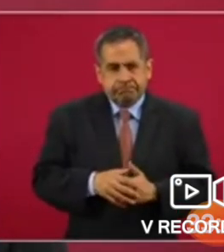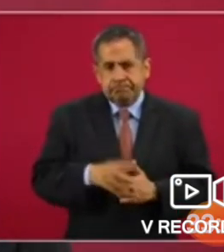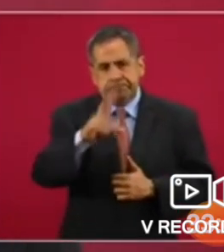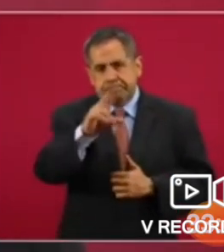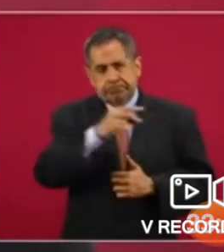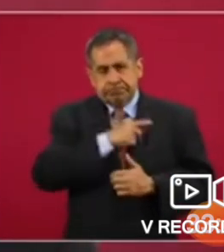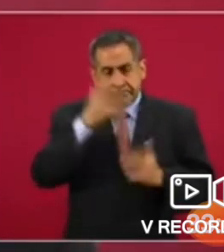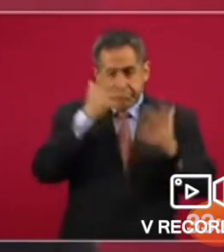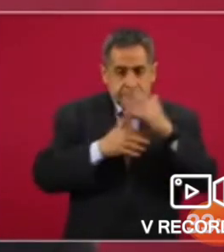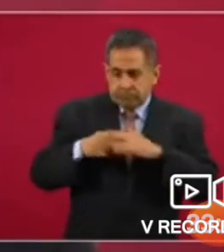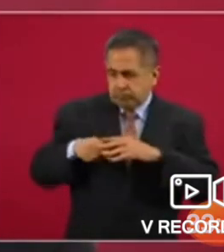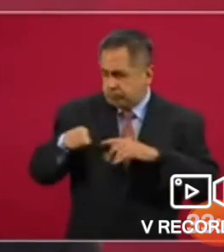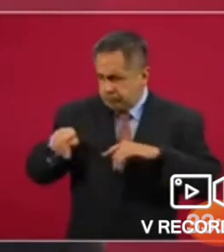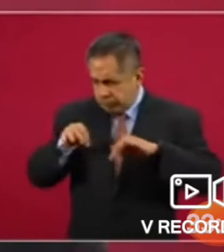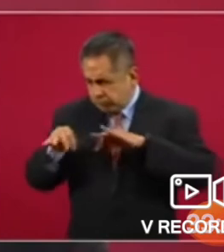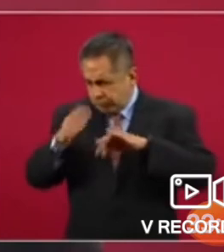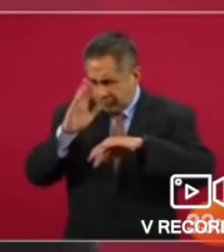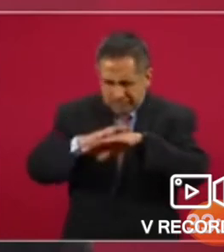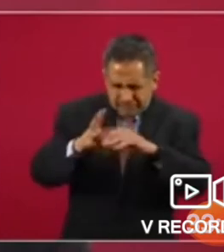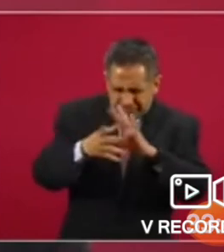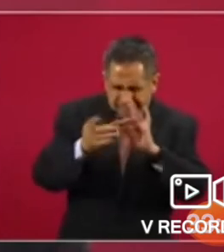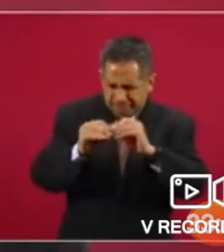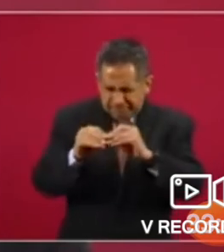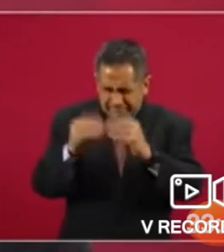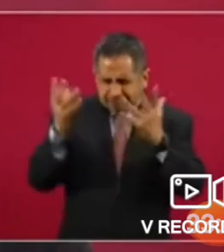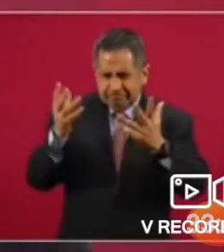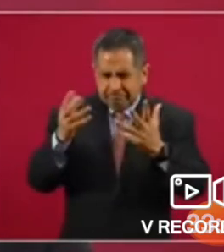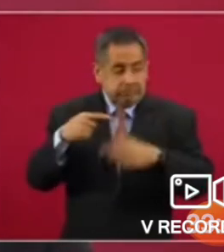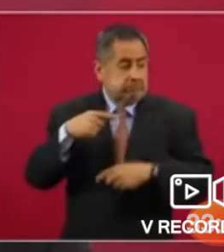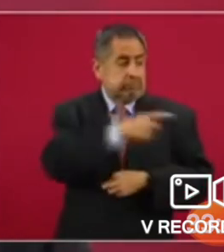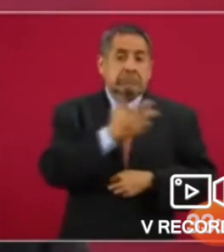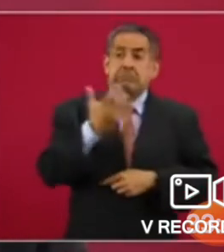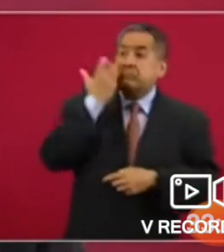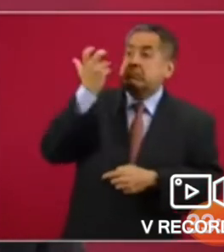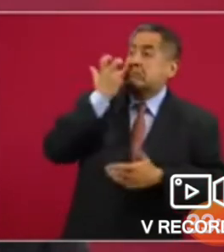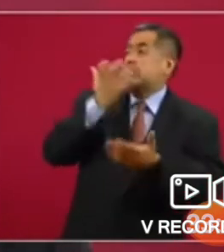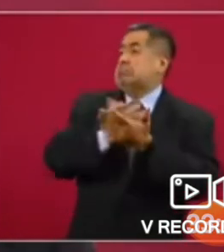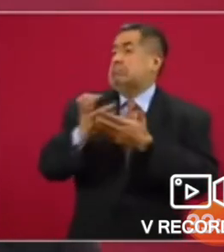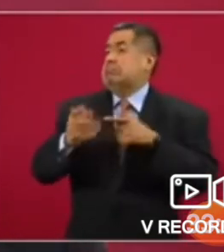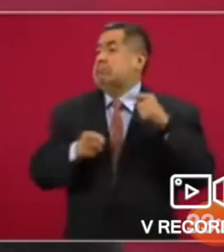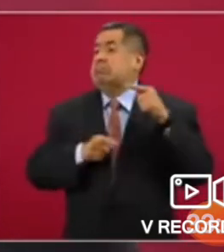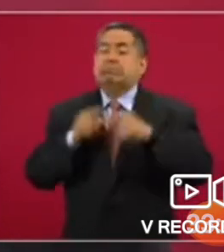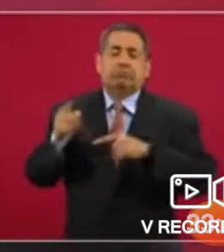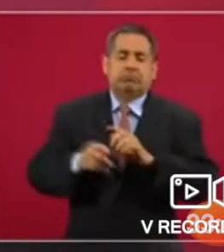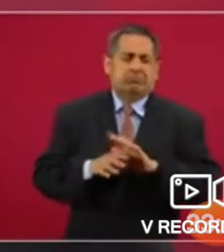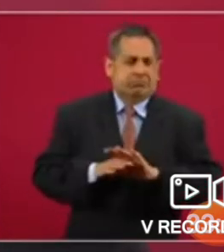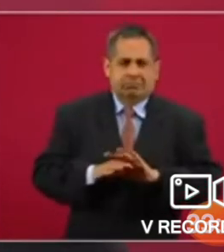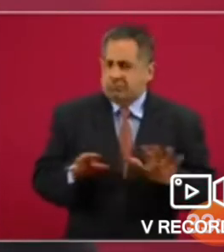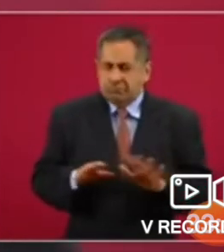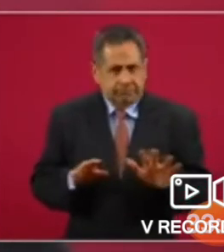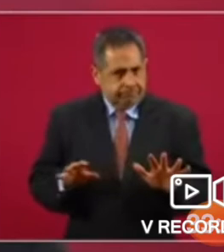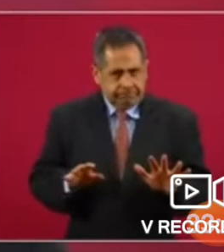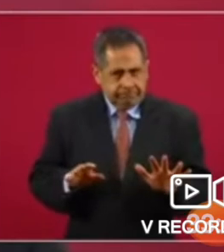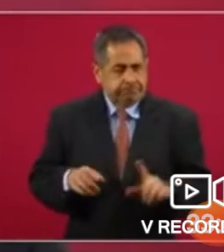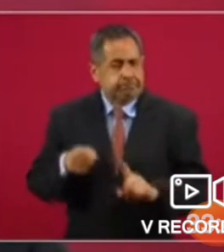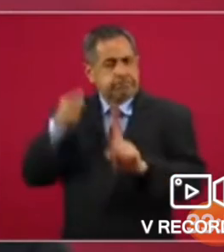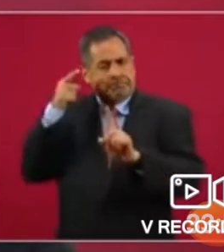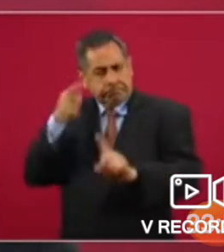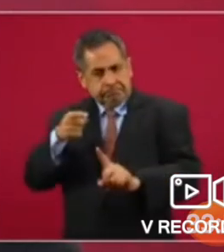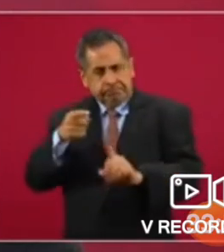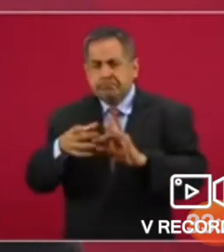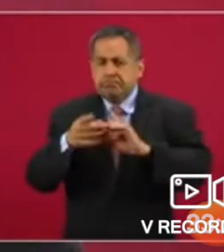esfuerzo técnico de tener claridad sobre lo que ocurre, que es el propósito que tenemos desde el principio,